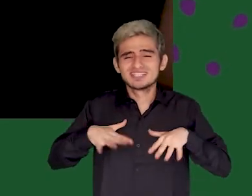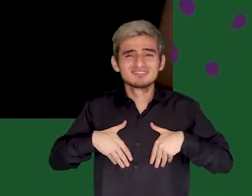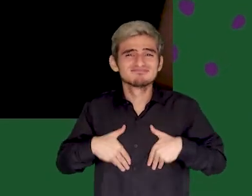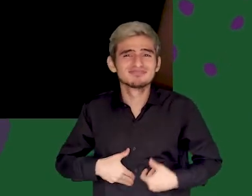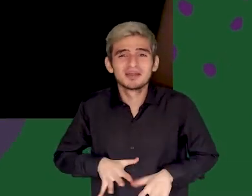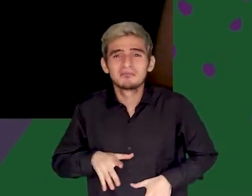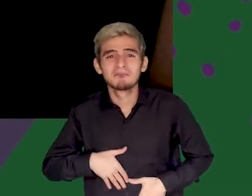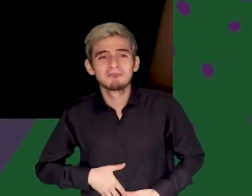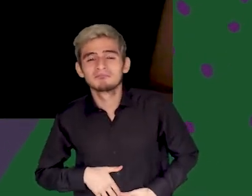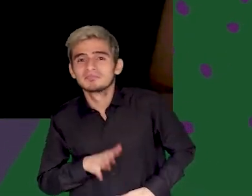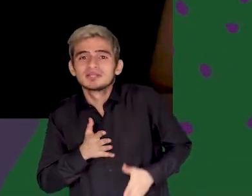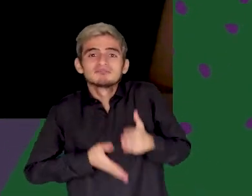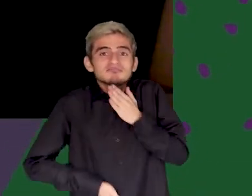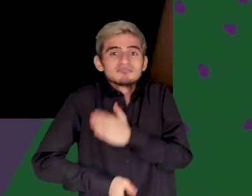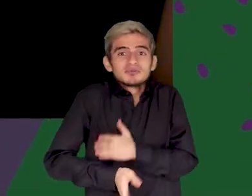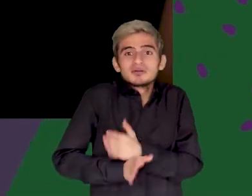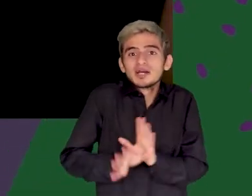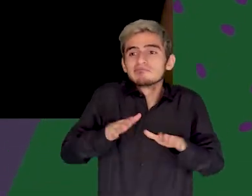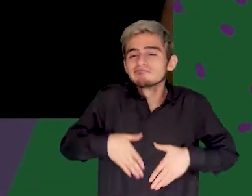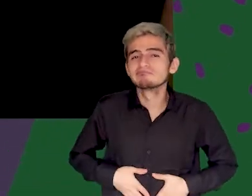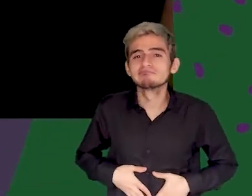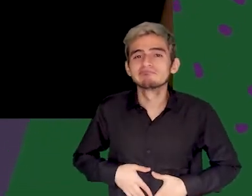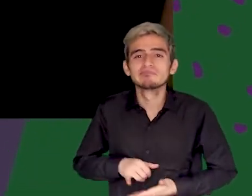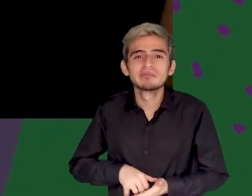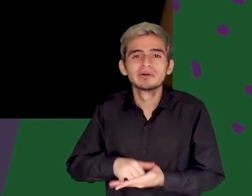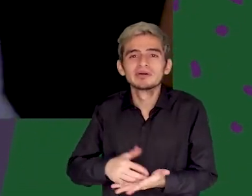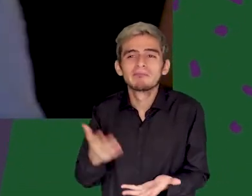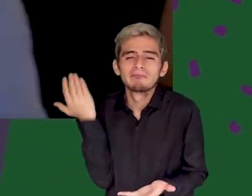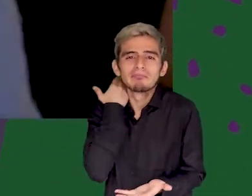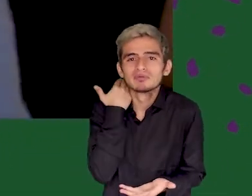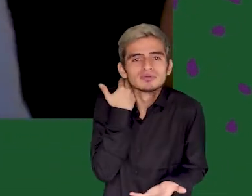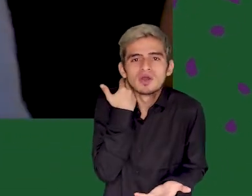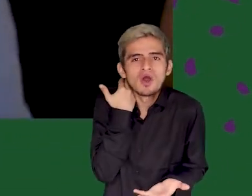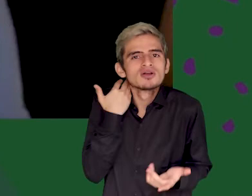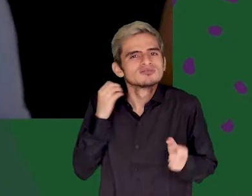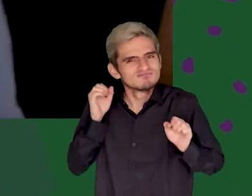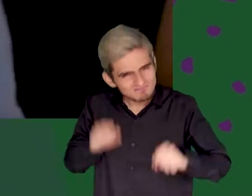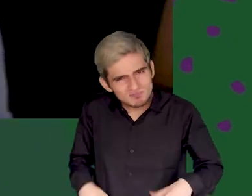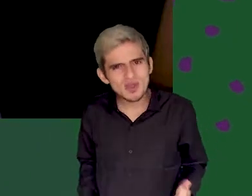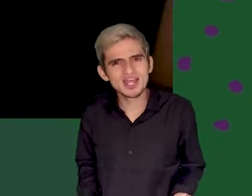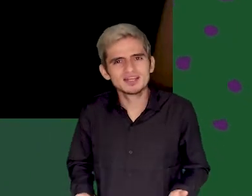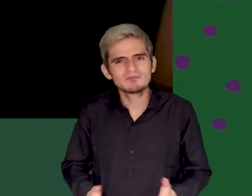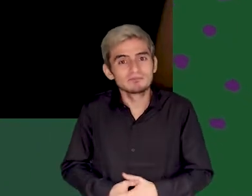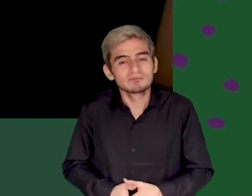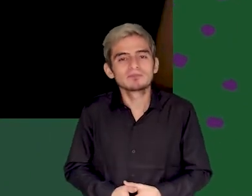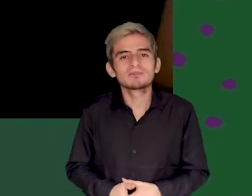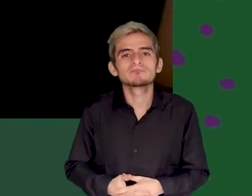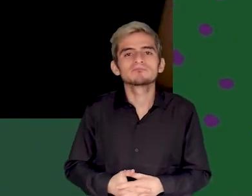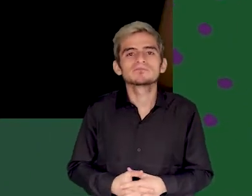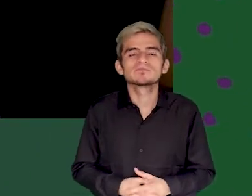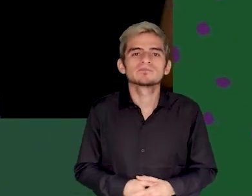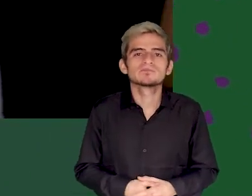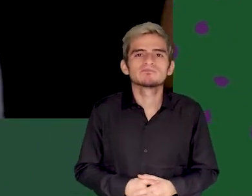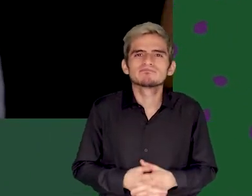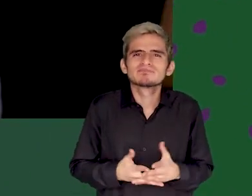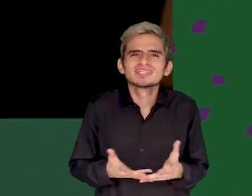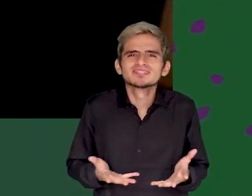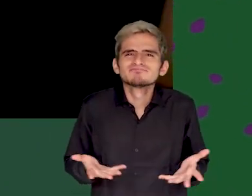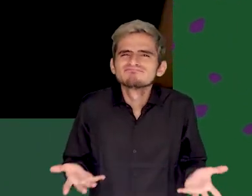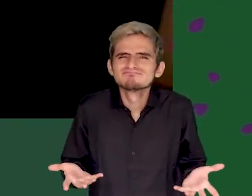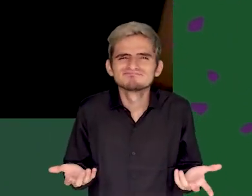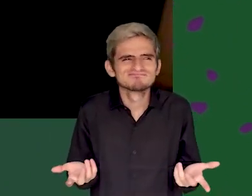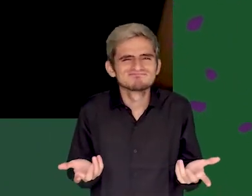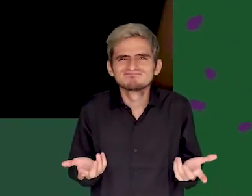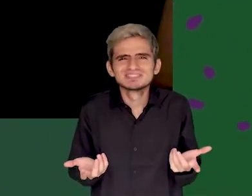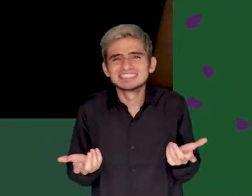derechos una y otra vez. Entonces lo único que no podemos hacer es claudicar, porque si claudicamos casi que podríamos perderlo ya ganado.